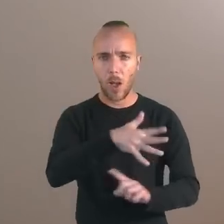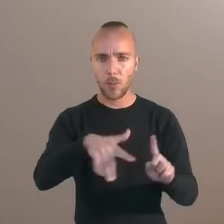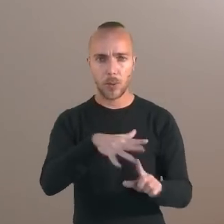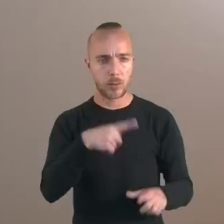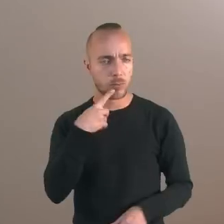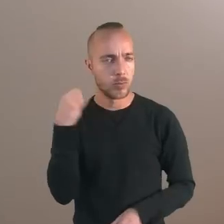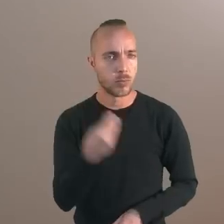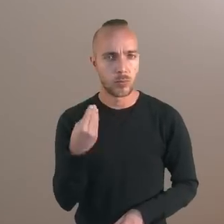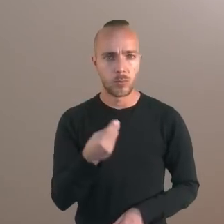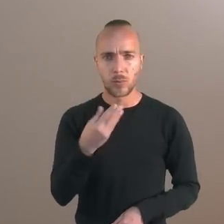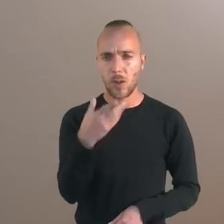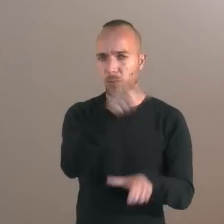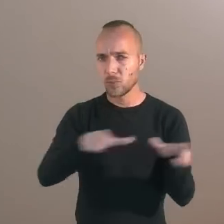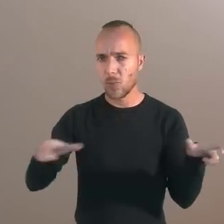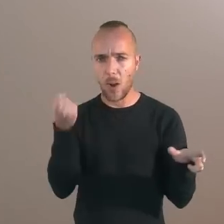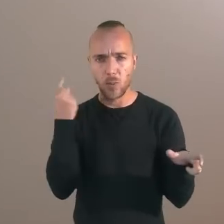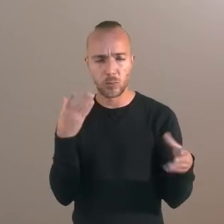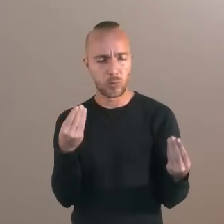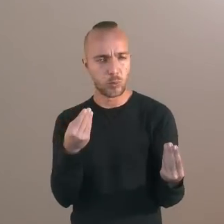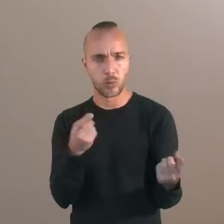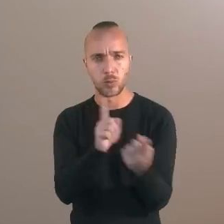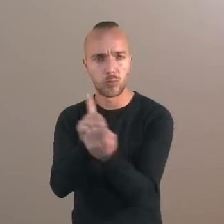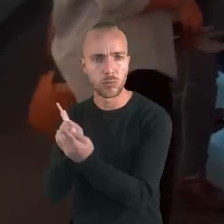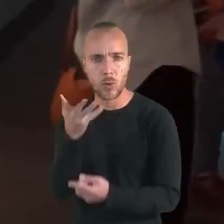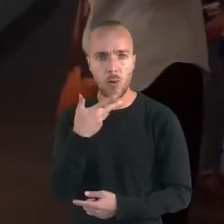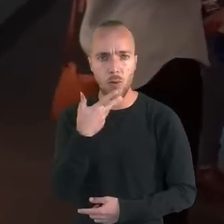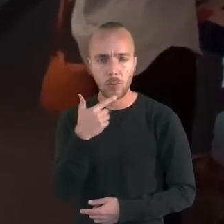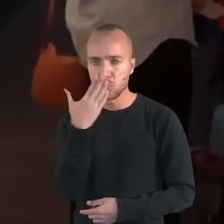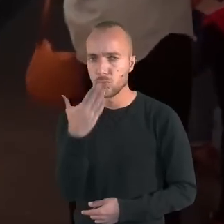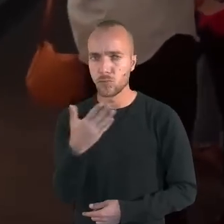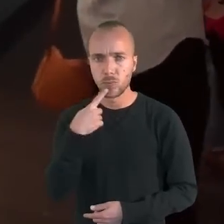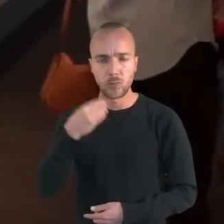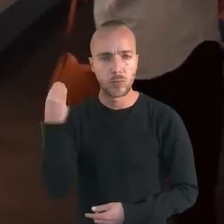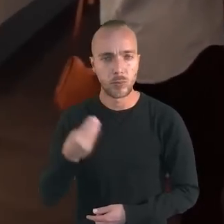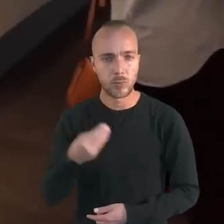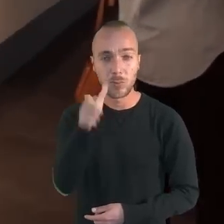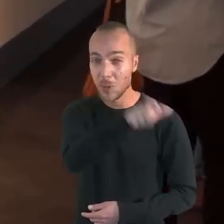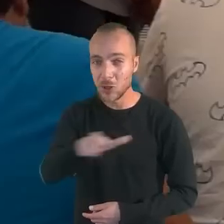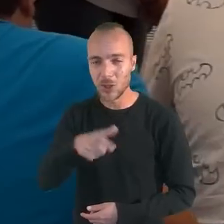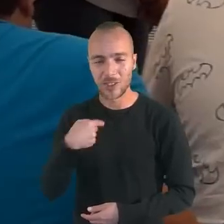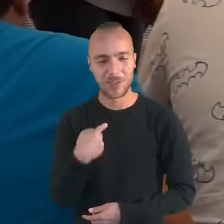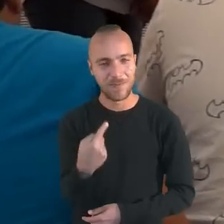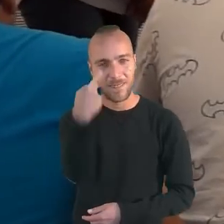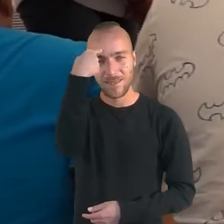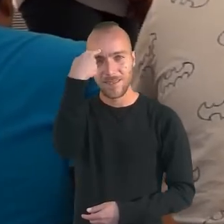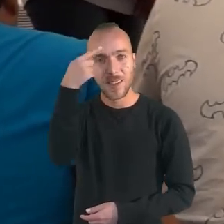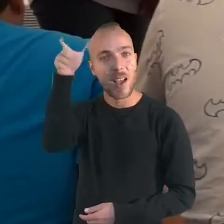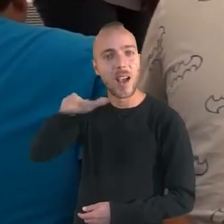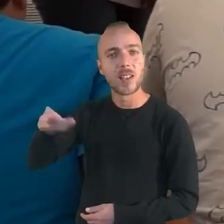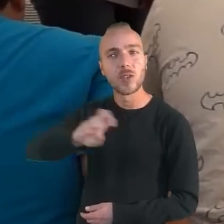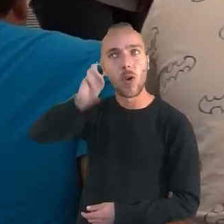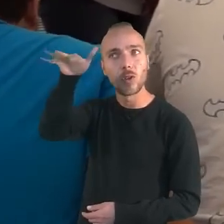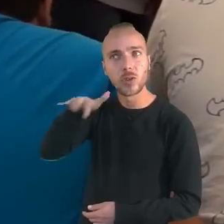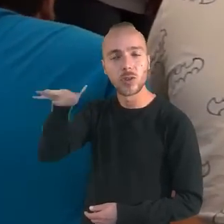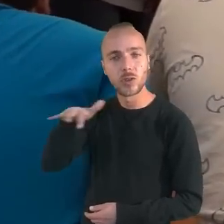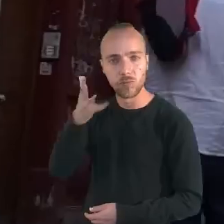de aquí y la verdad es que es súper bien. Y me llevo un buen recuerdo sobre todo de las personas. Hemos conocido a mucha gente de otros sitios que no son de aquí,